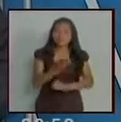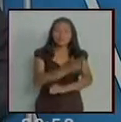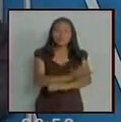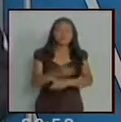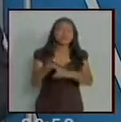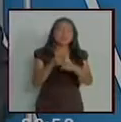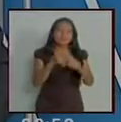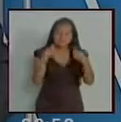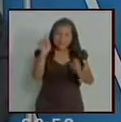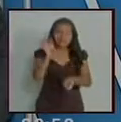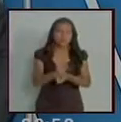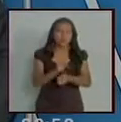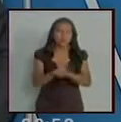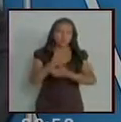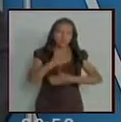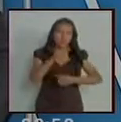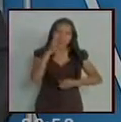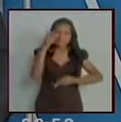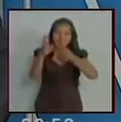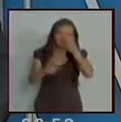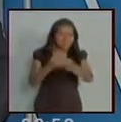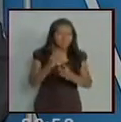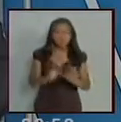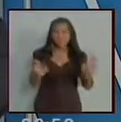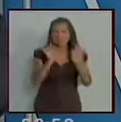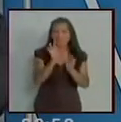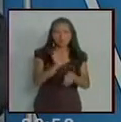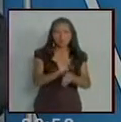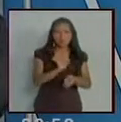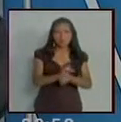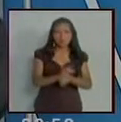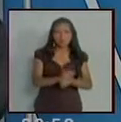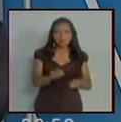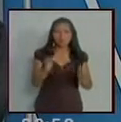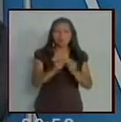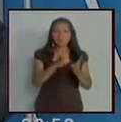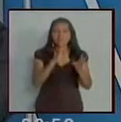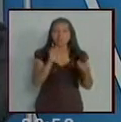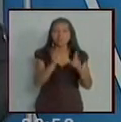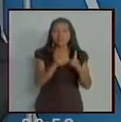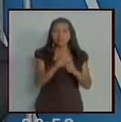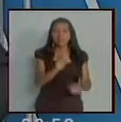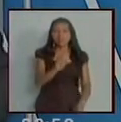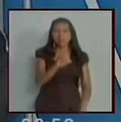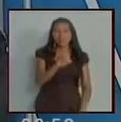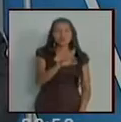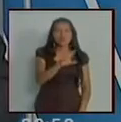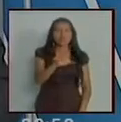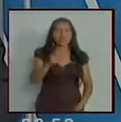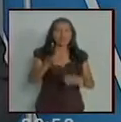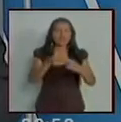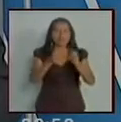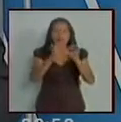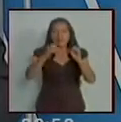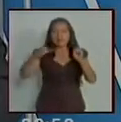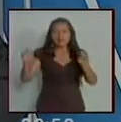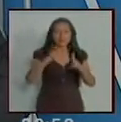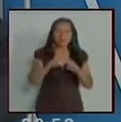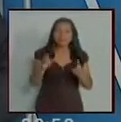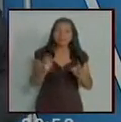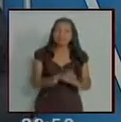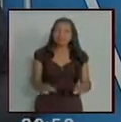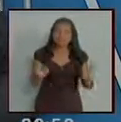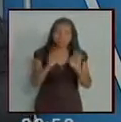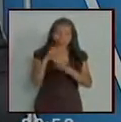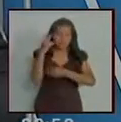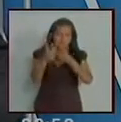preventivos, ir a los médicos, visite al otorrinolaringólogo, es más difícil pronunciarlo que ir a él, o a la